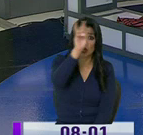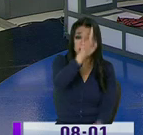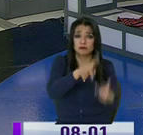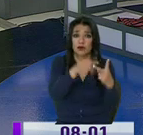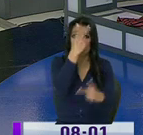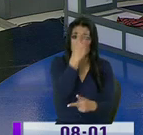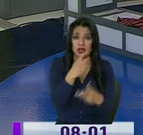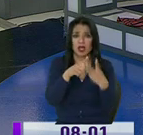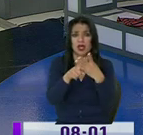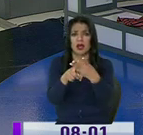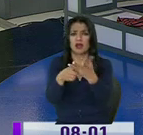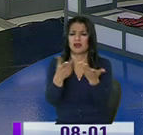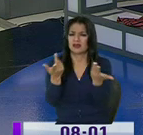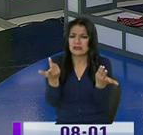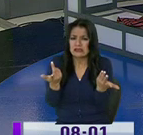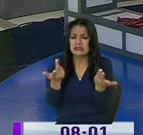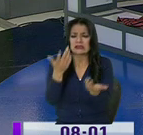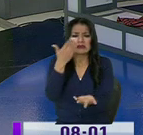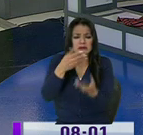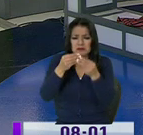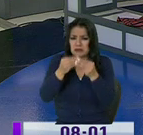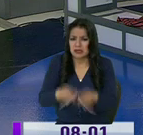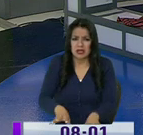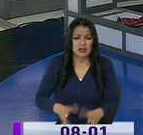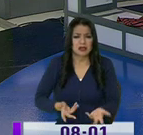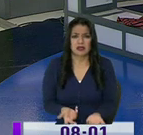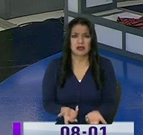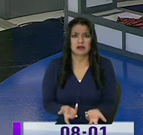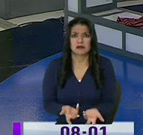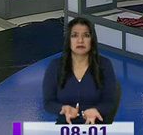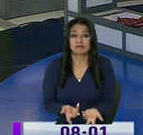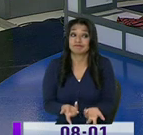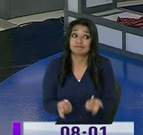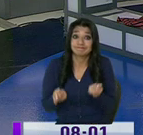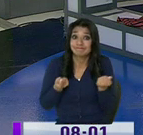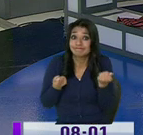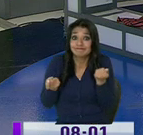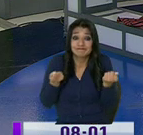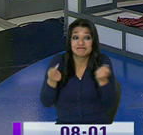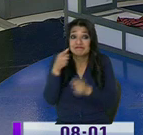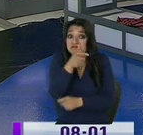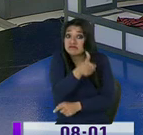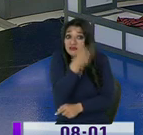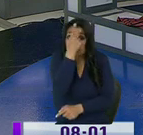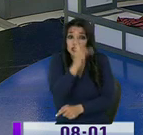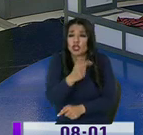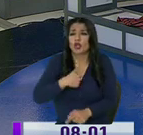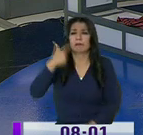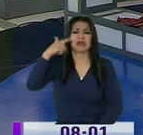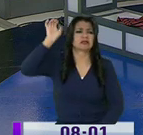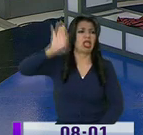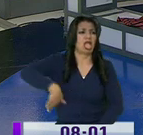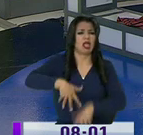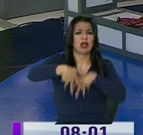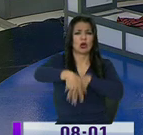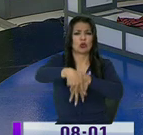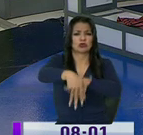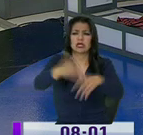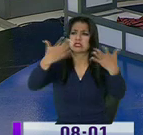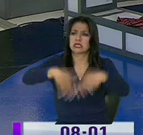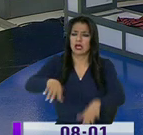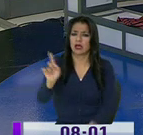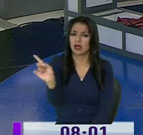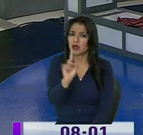enormes justamente por las paralizaciones. Algo que no medimos. Exactamente. Algo que pensamos que solamente con la lucha en la calle ahí está,